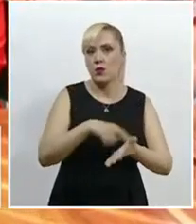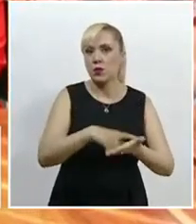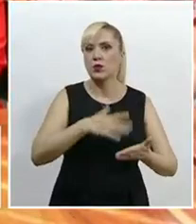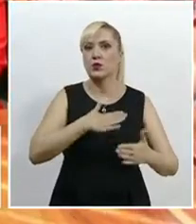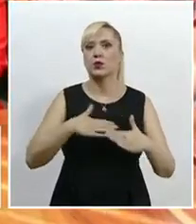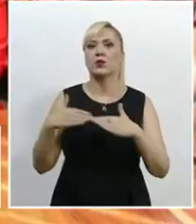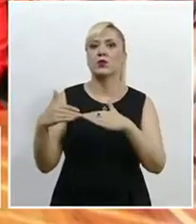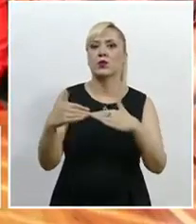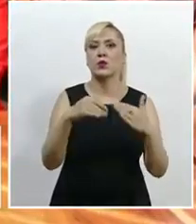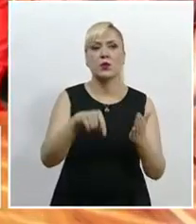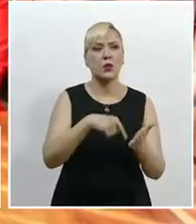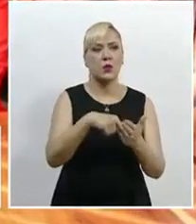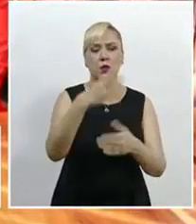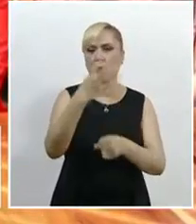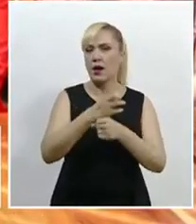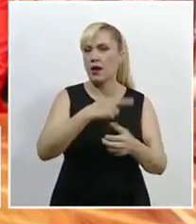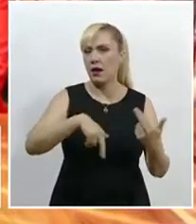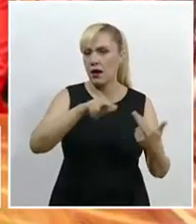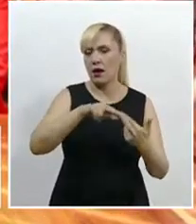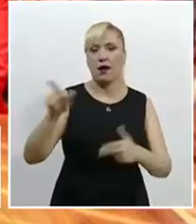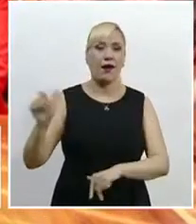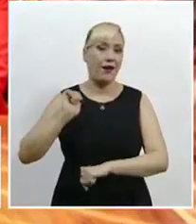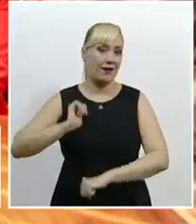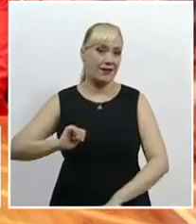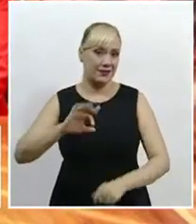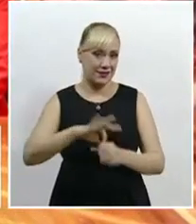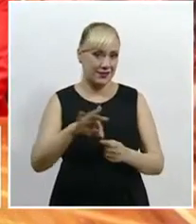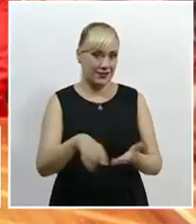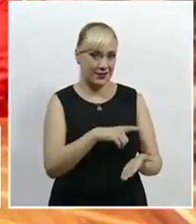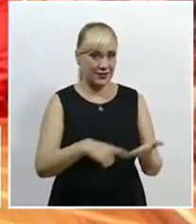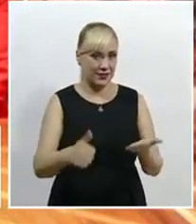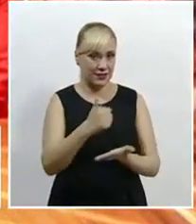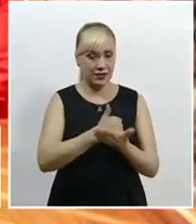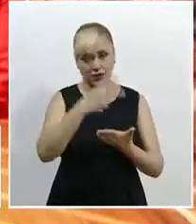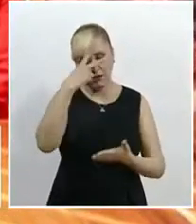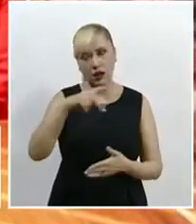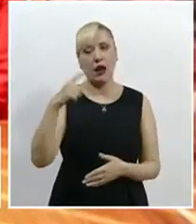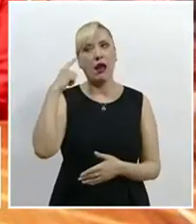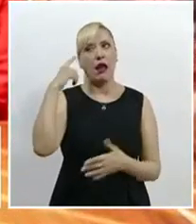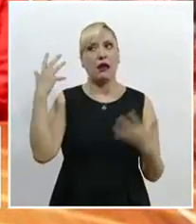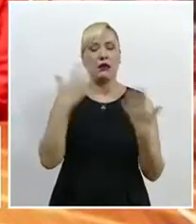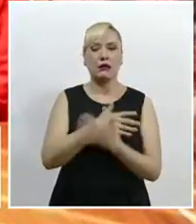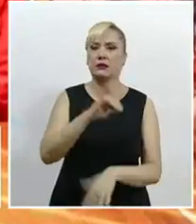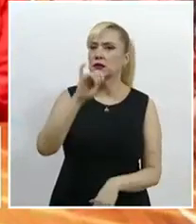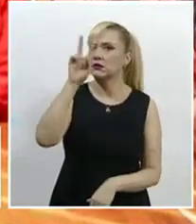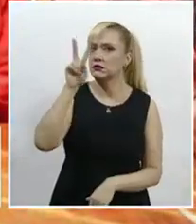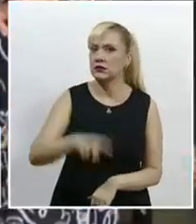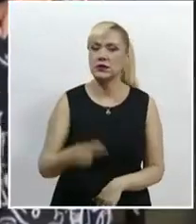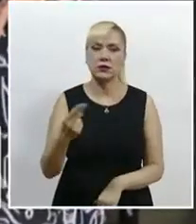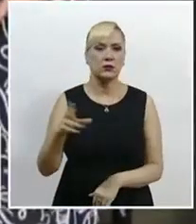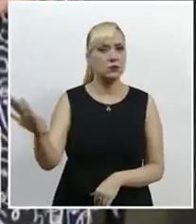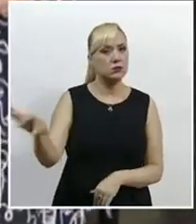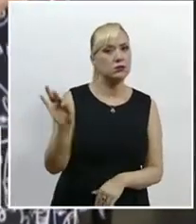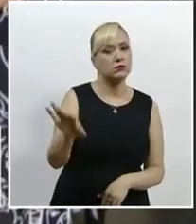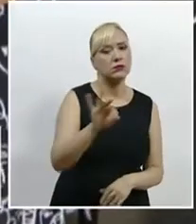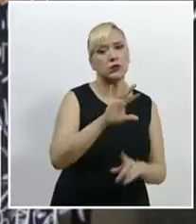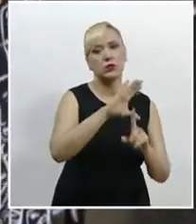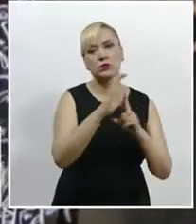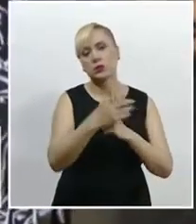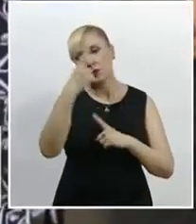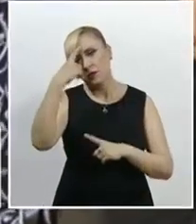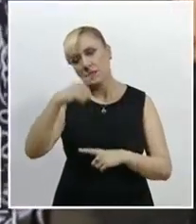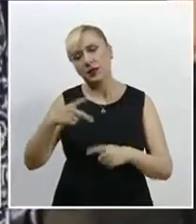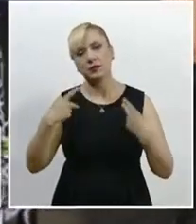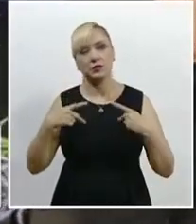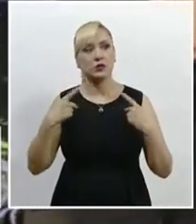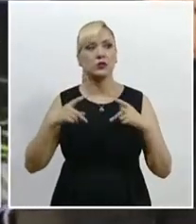cuarta circunscripción. Las autoridades electorales de la Ciudad de México reflexionaron sobre la elección de comisiones de participación